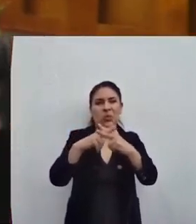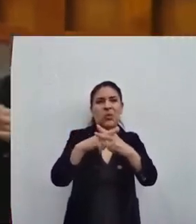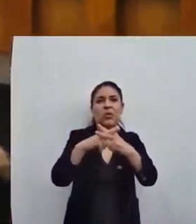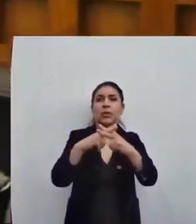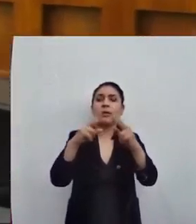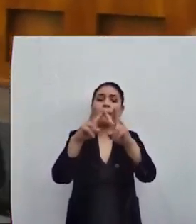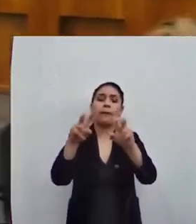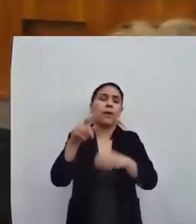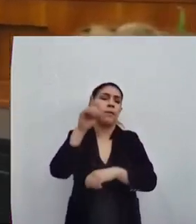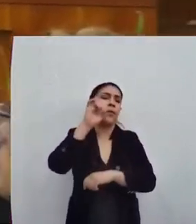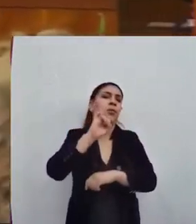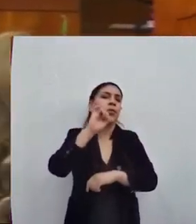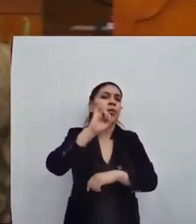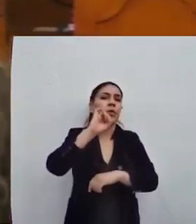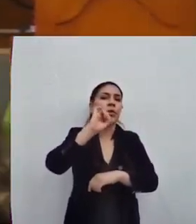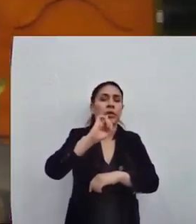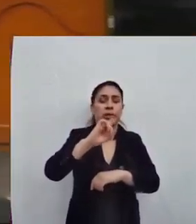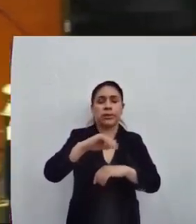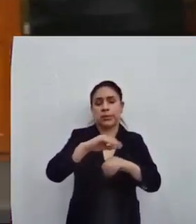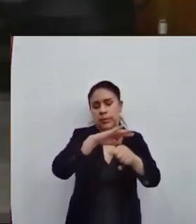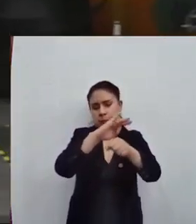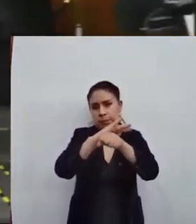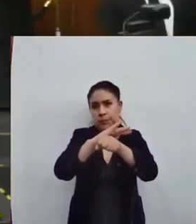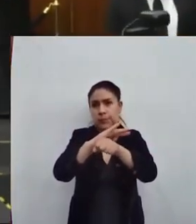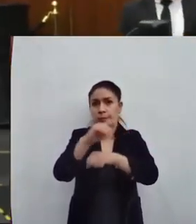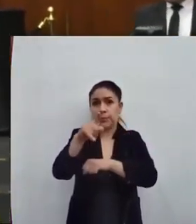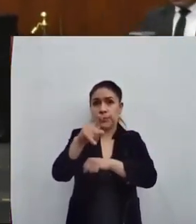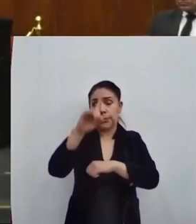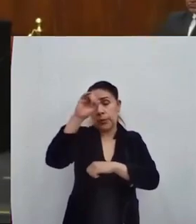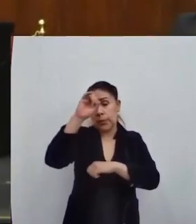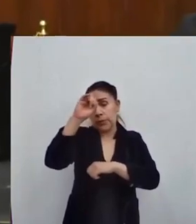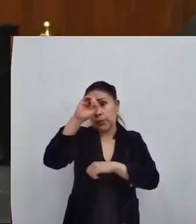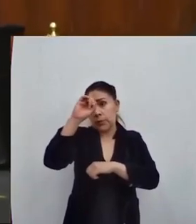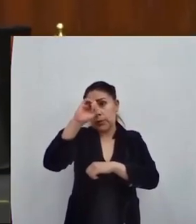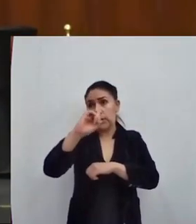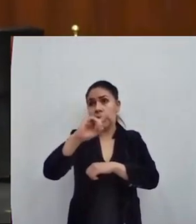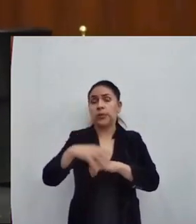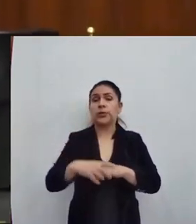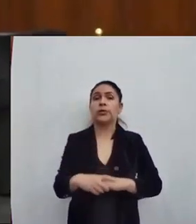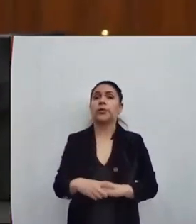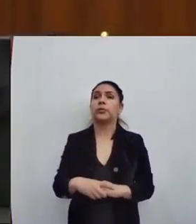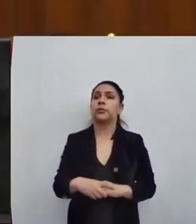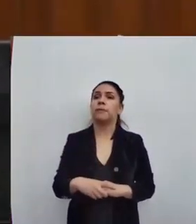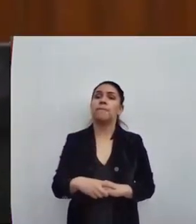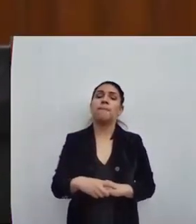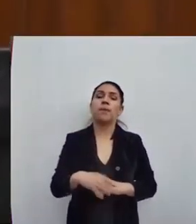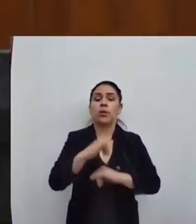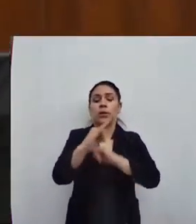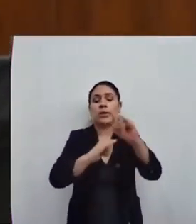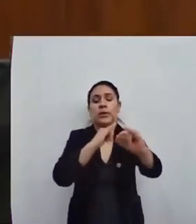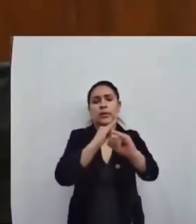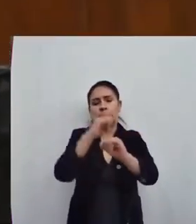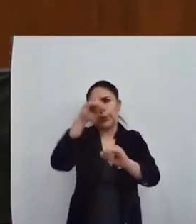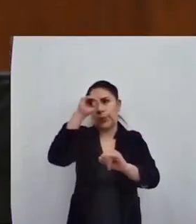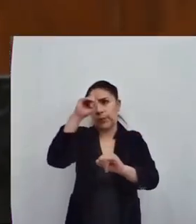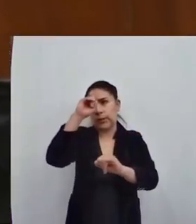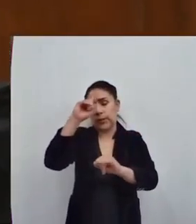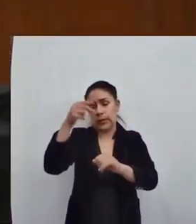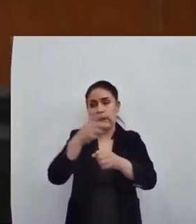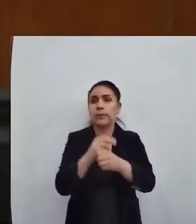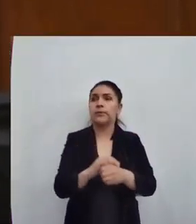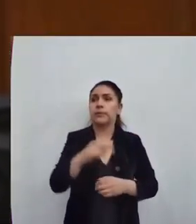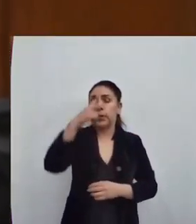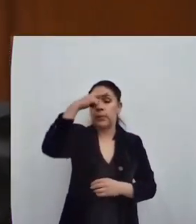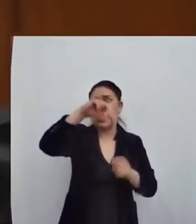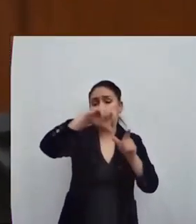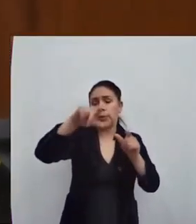mujeres. Actualmente se desempeña como asesora en la Conferencia Internacional de Seguridad Social en la Ciudad de México.